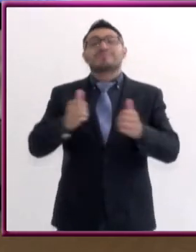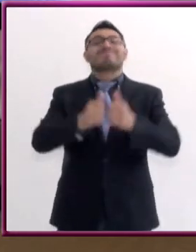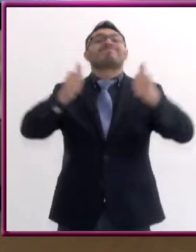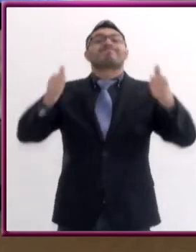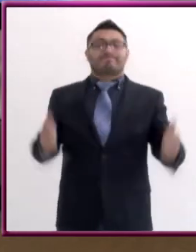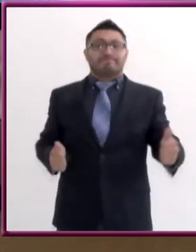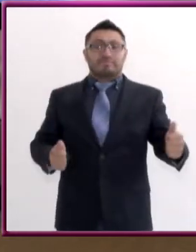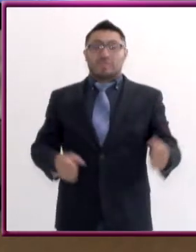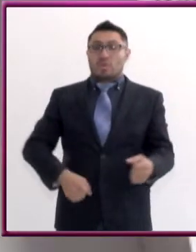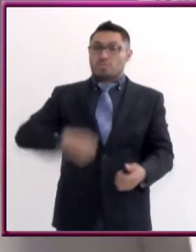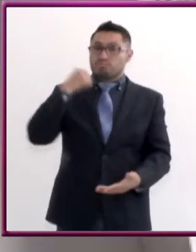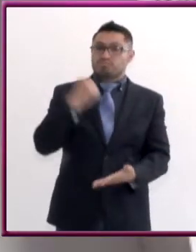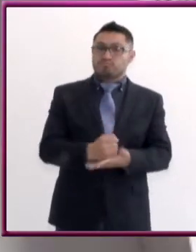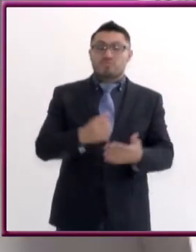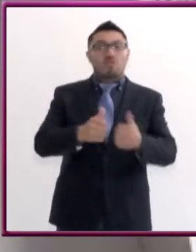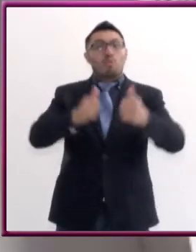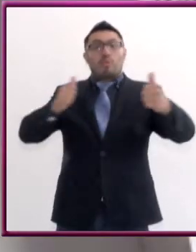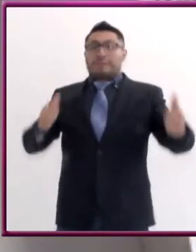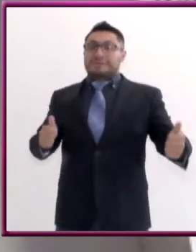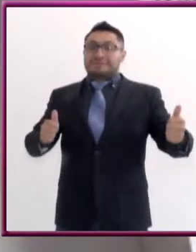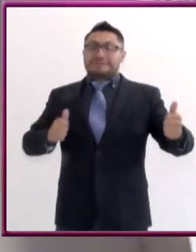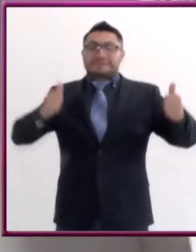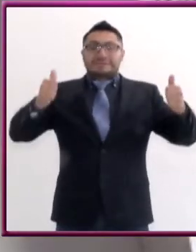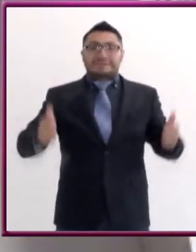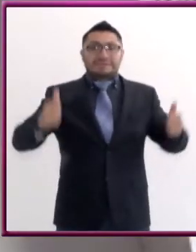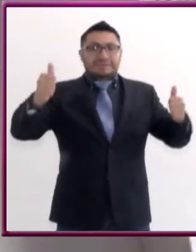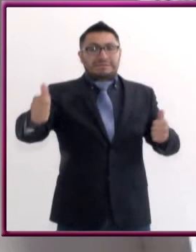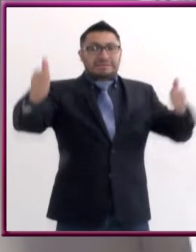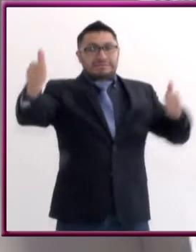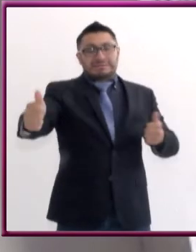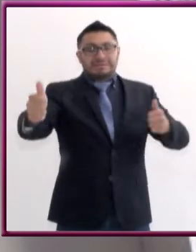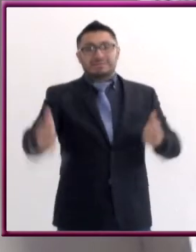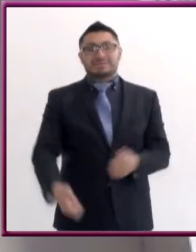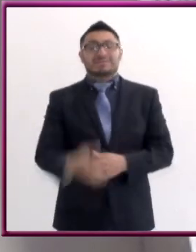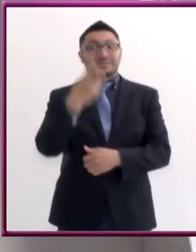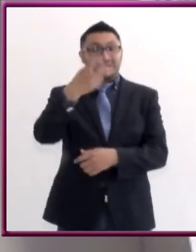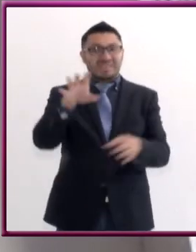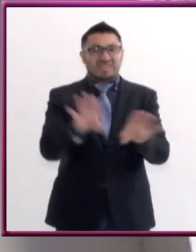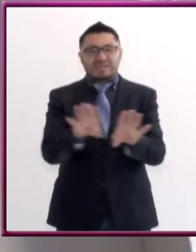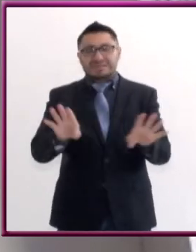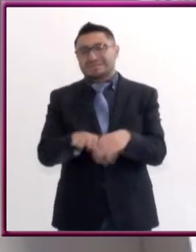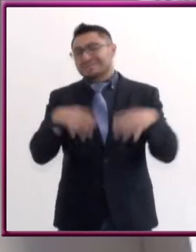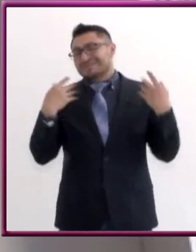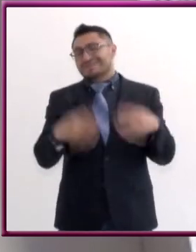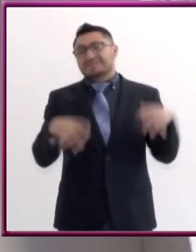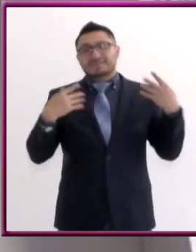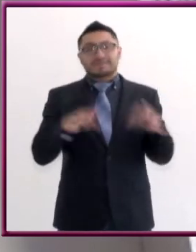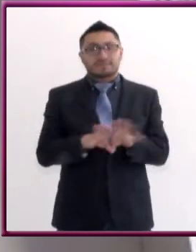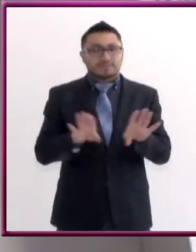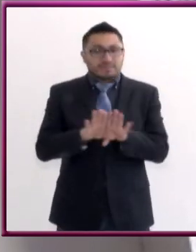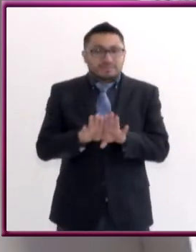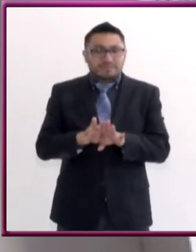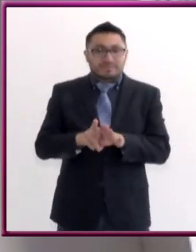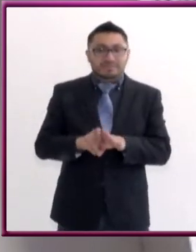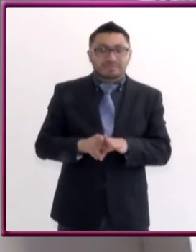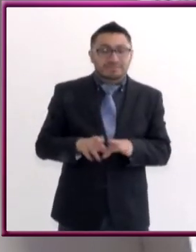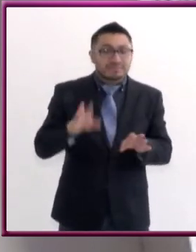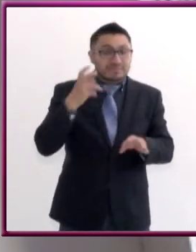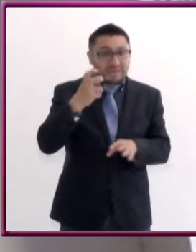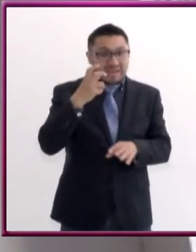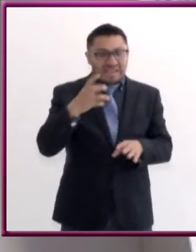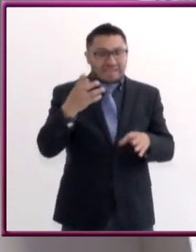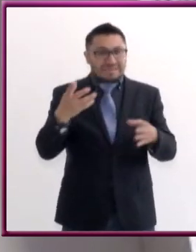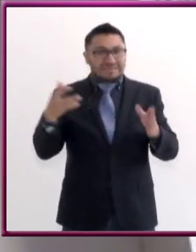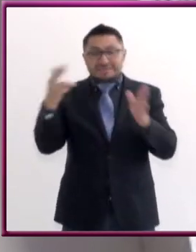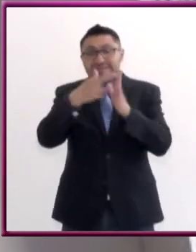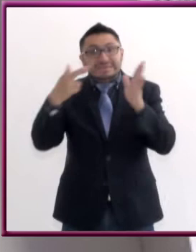sana distancia, es decir, el distanciamiento social, precisamente estos rituales,